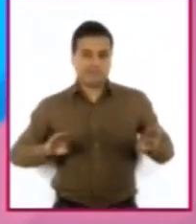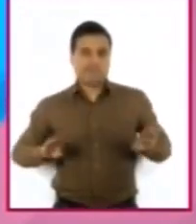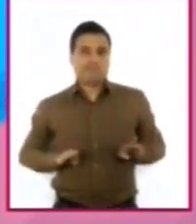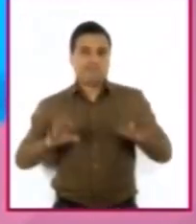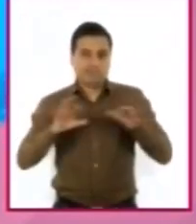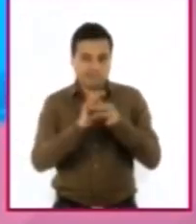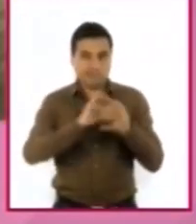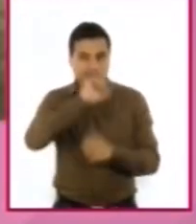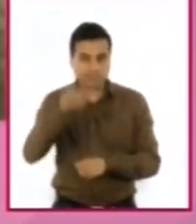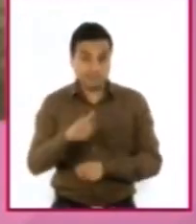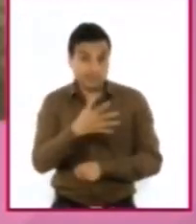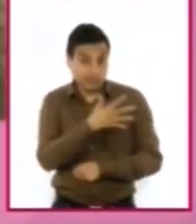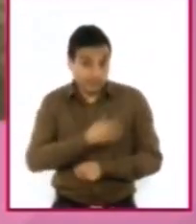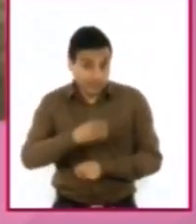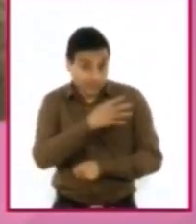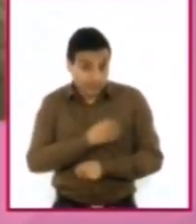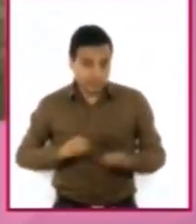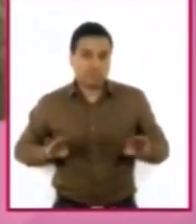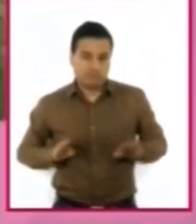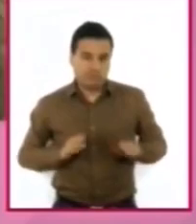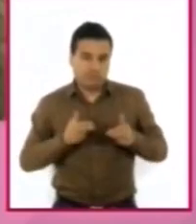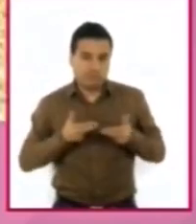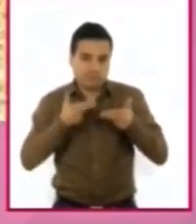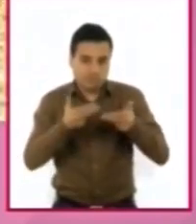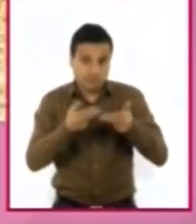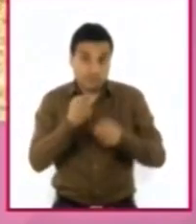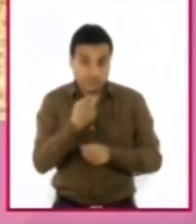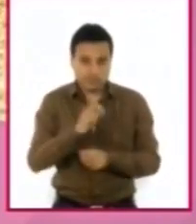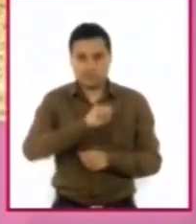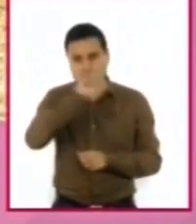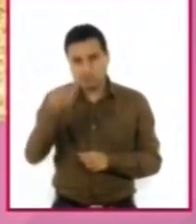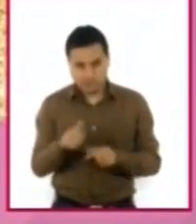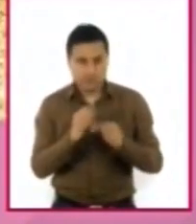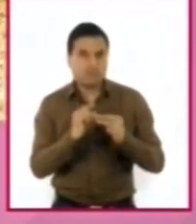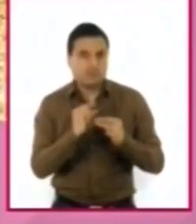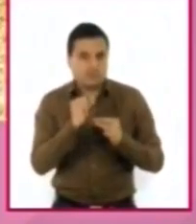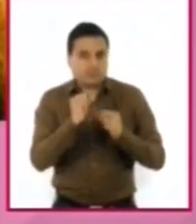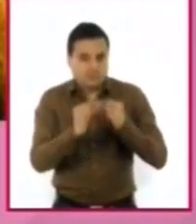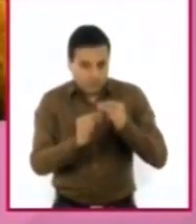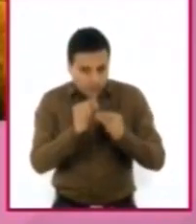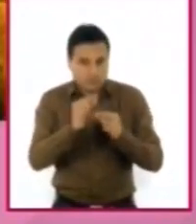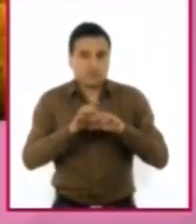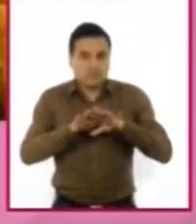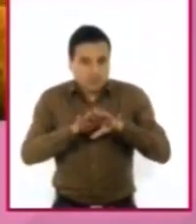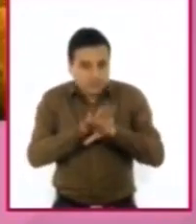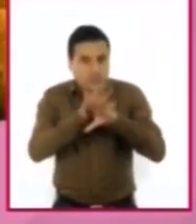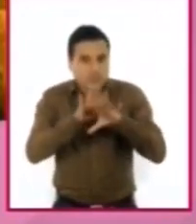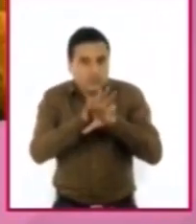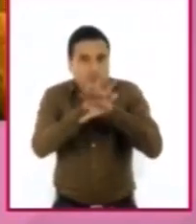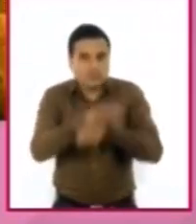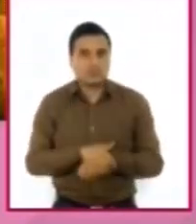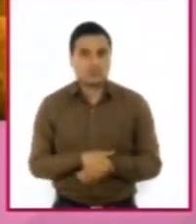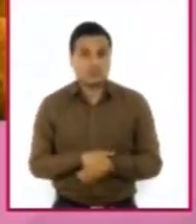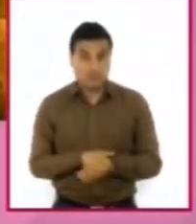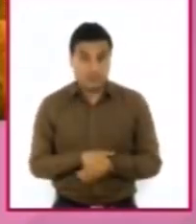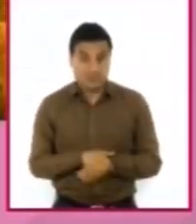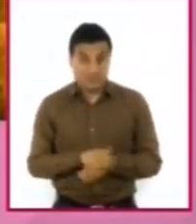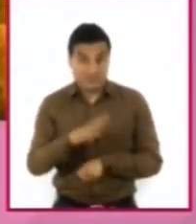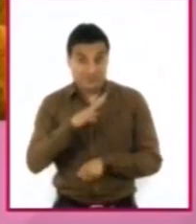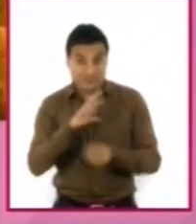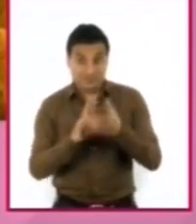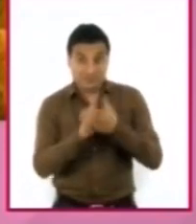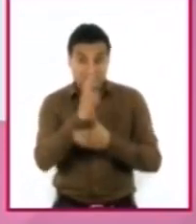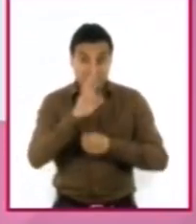heredan a su descendencia. Estos rasgos se vuelven más comunes generación tras generación. Los que no tienen estos rasgos favorables